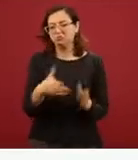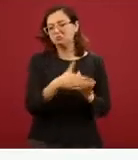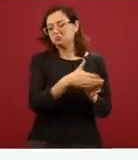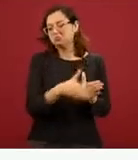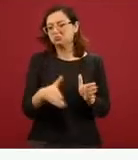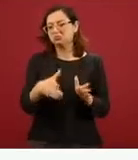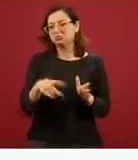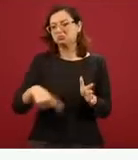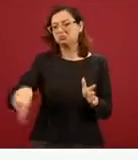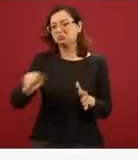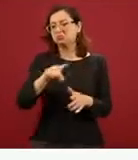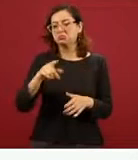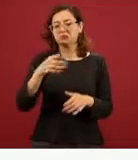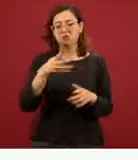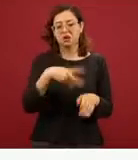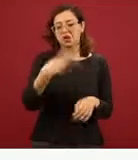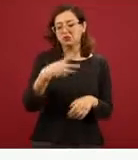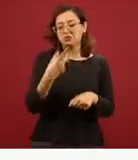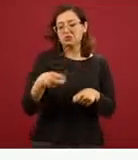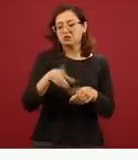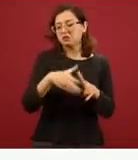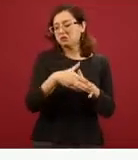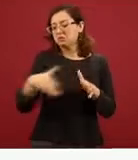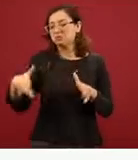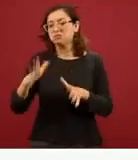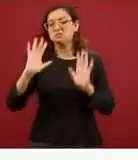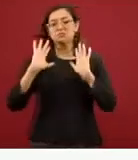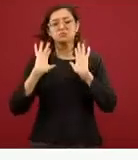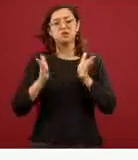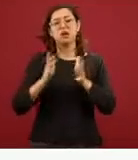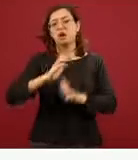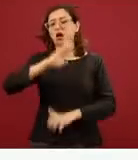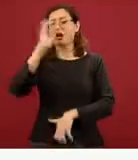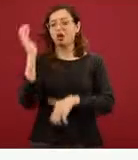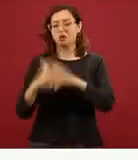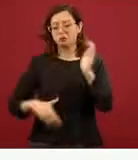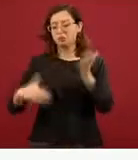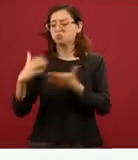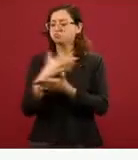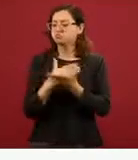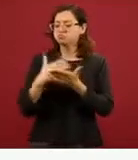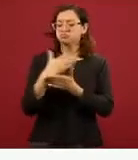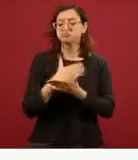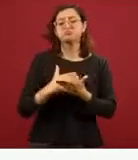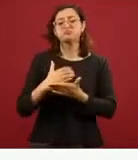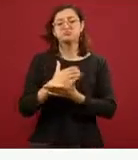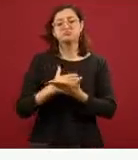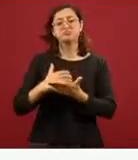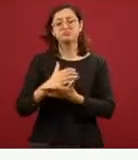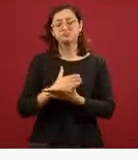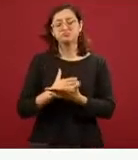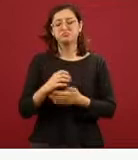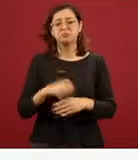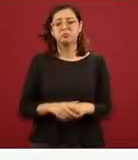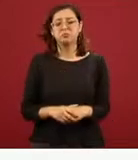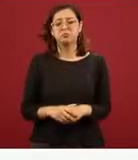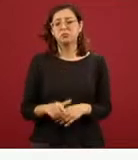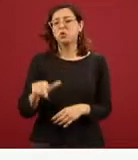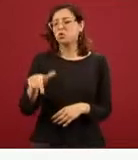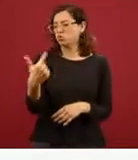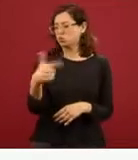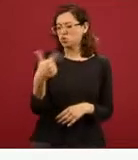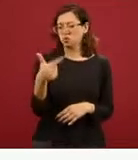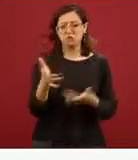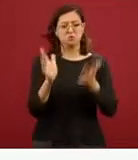demás están terminando sus periodos de aislamiento preventivo. Varios ya terminaron, más de 12 ya